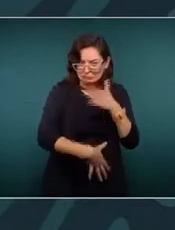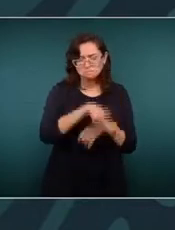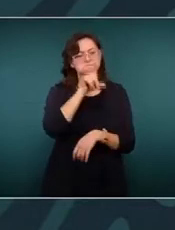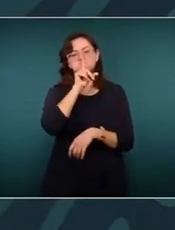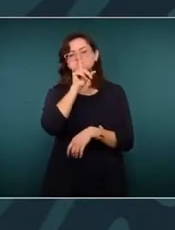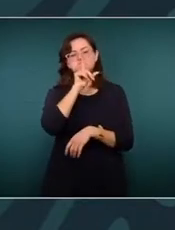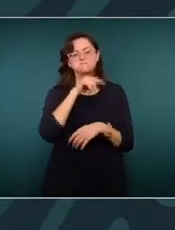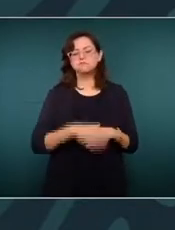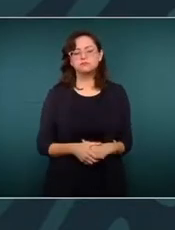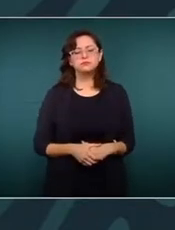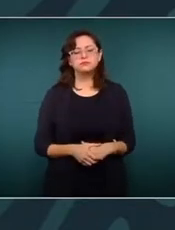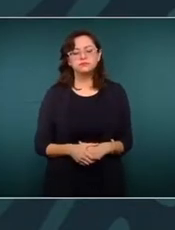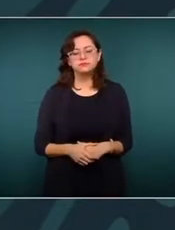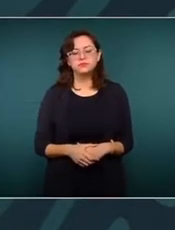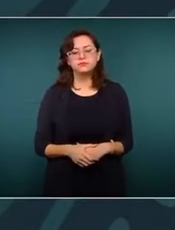Y